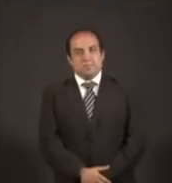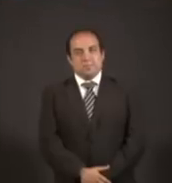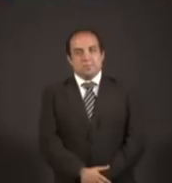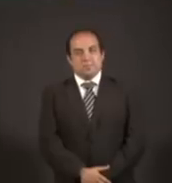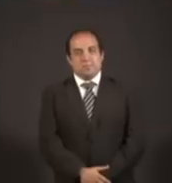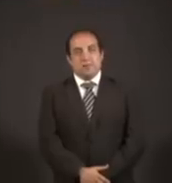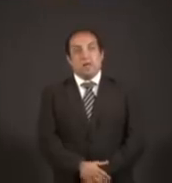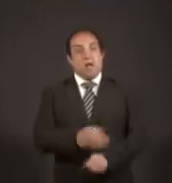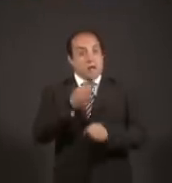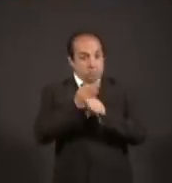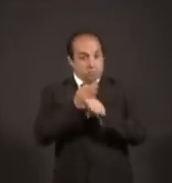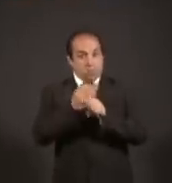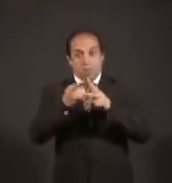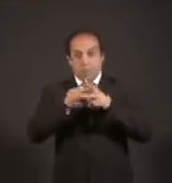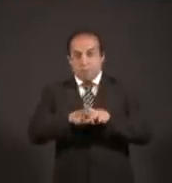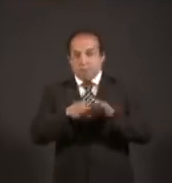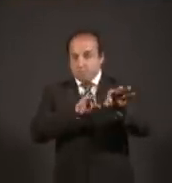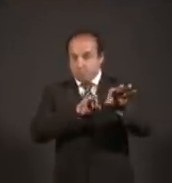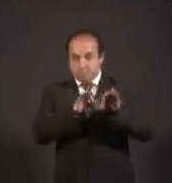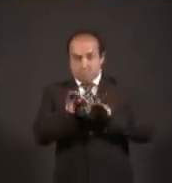partir de ahorita empieza a operar.